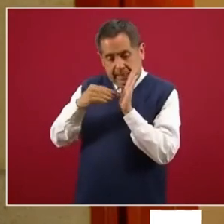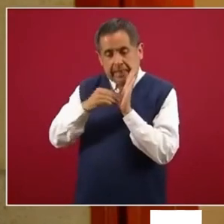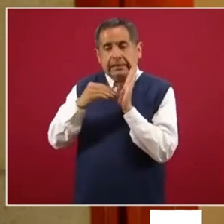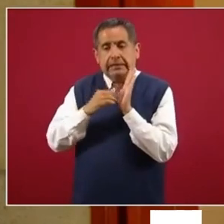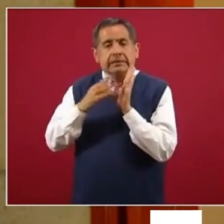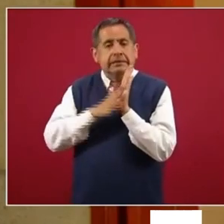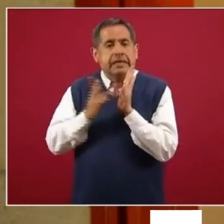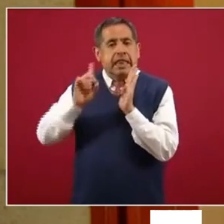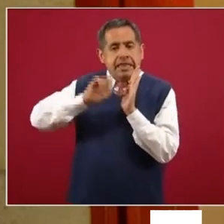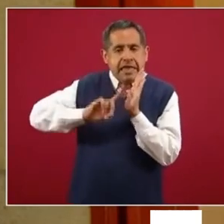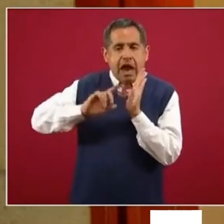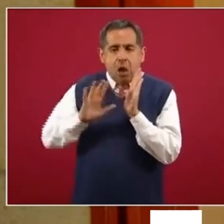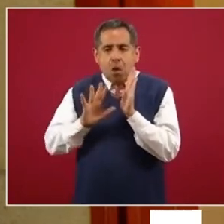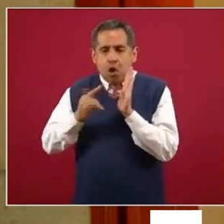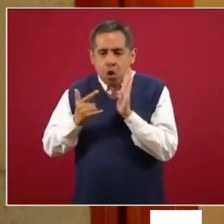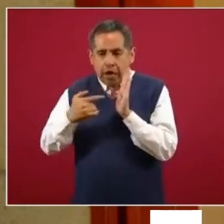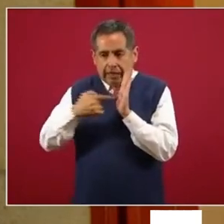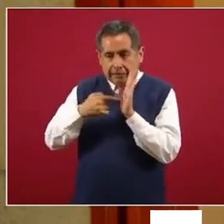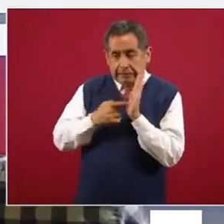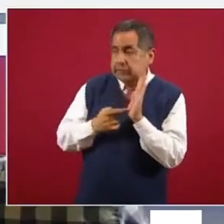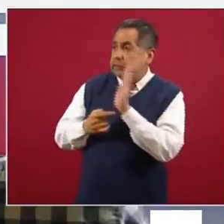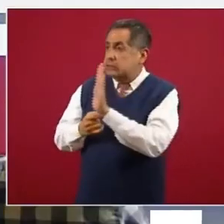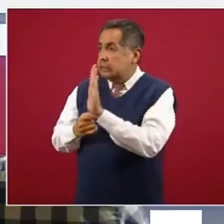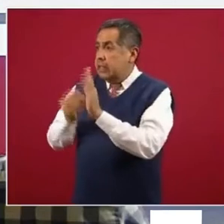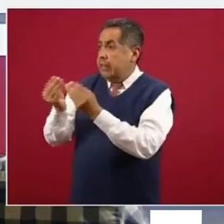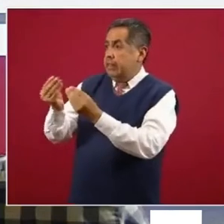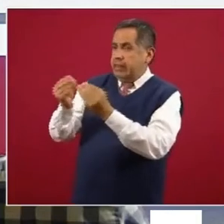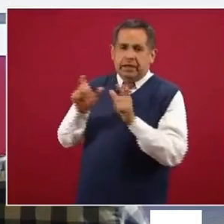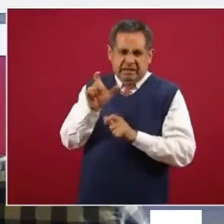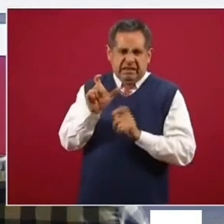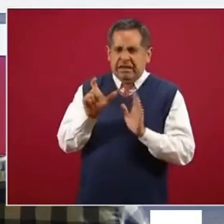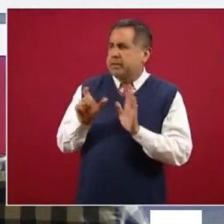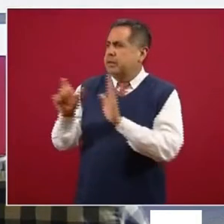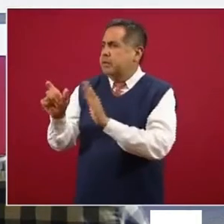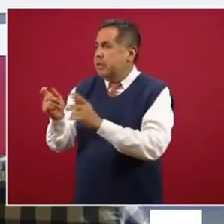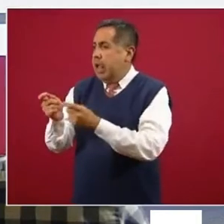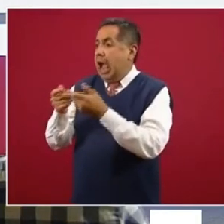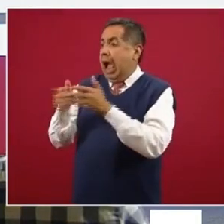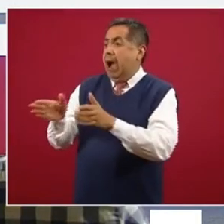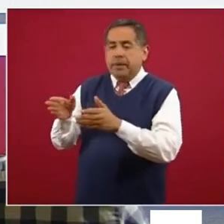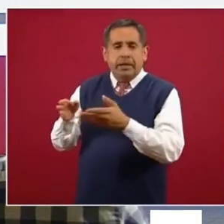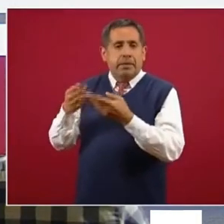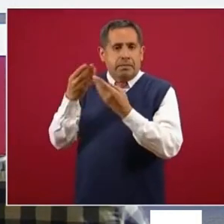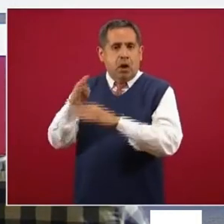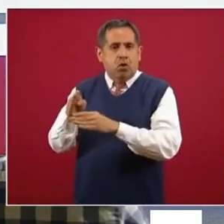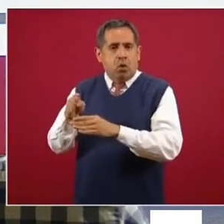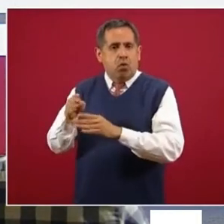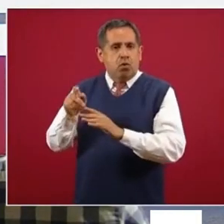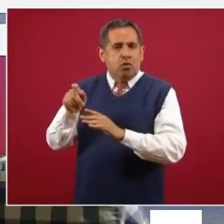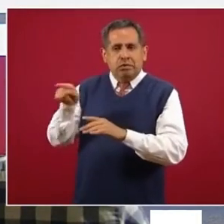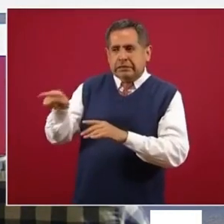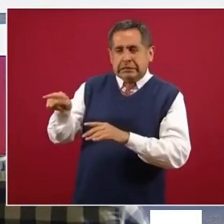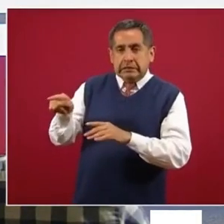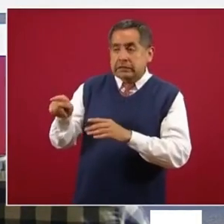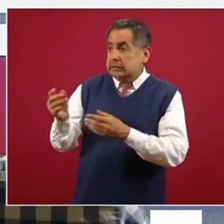día y hora para presentar su documentación, identificarse plenamente y activar su cuenta, lo que tienen que